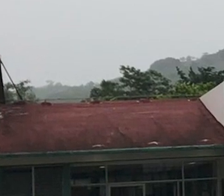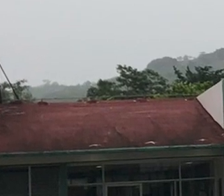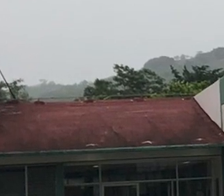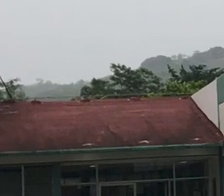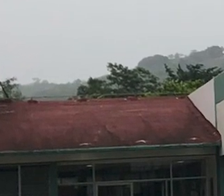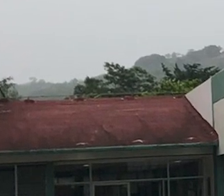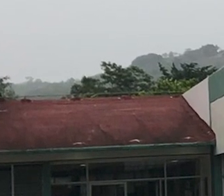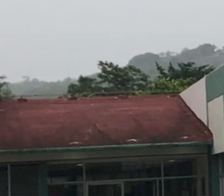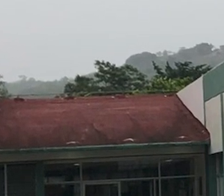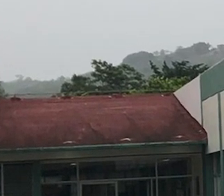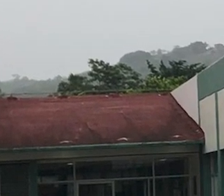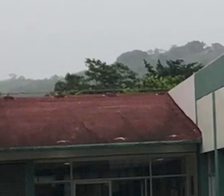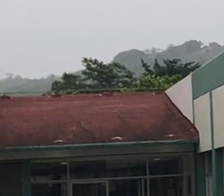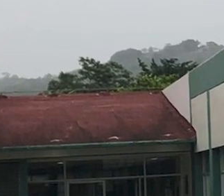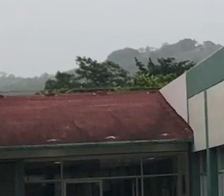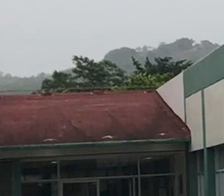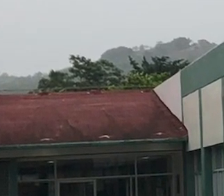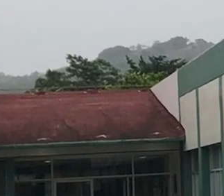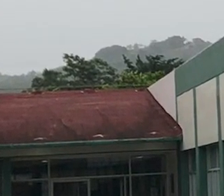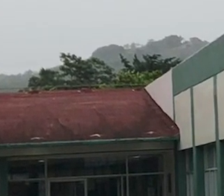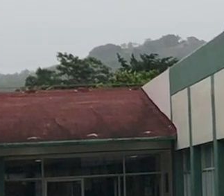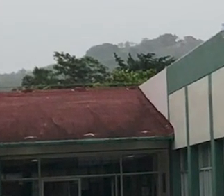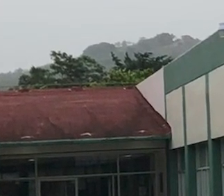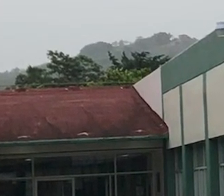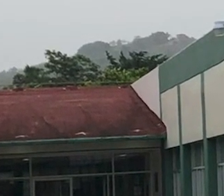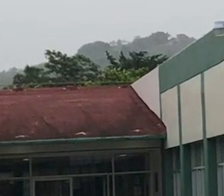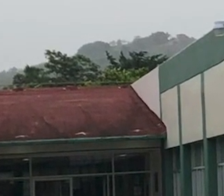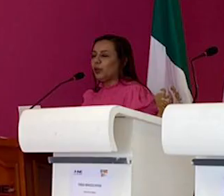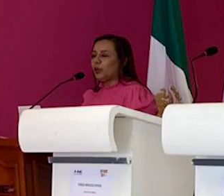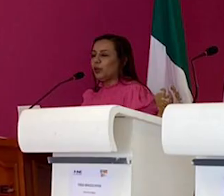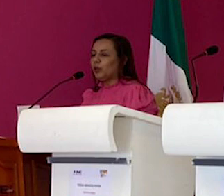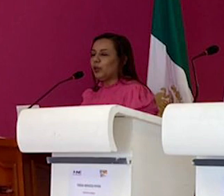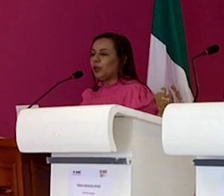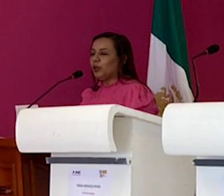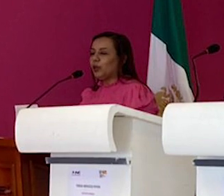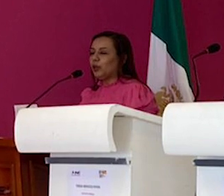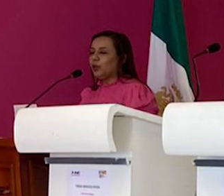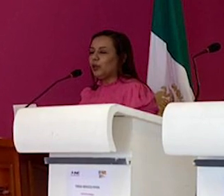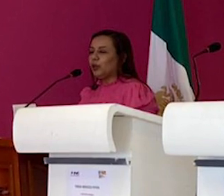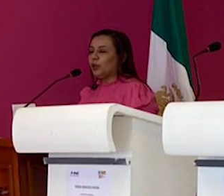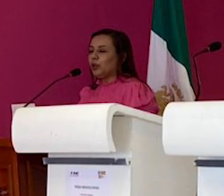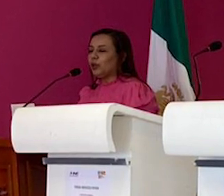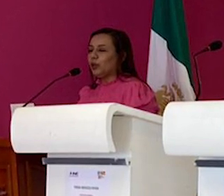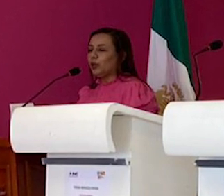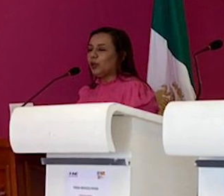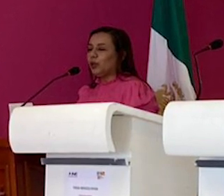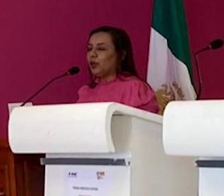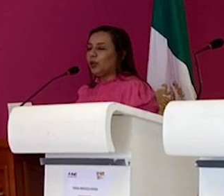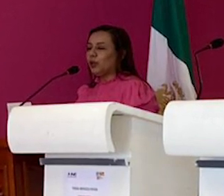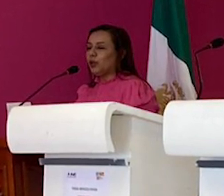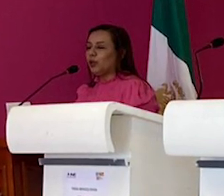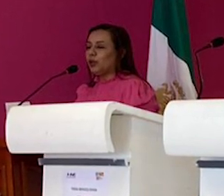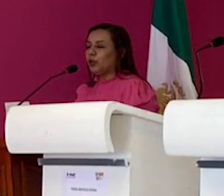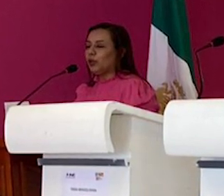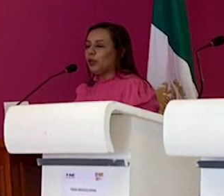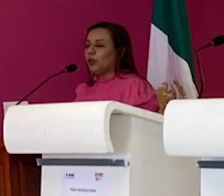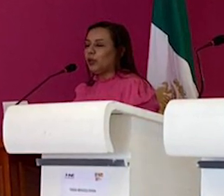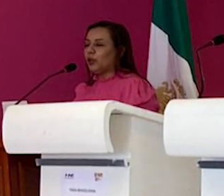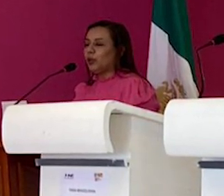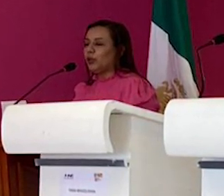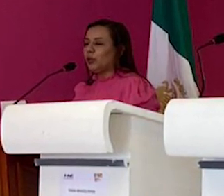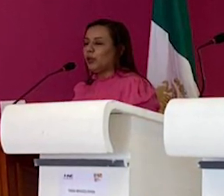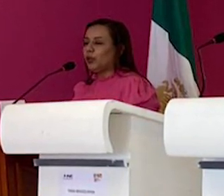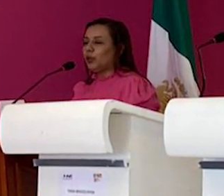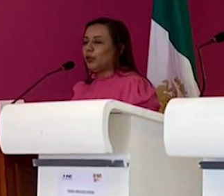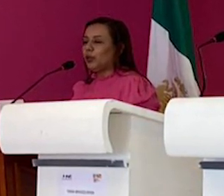cabeceras municipales reciban los insumos esenciales. Para finalizar, este martes se llevó a cabo el foro de propuestas entre candidatas al